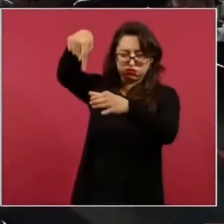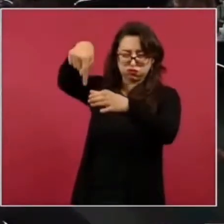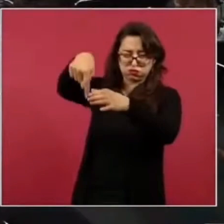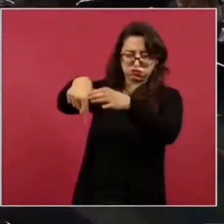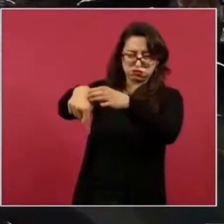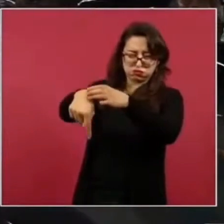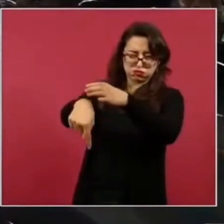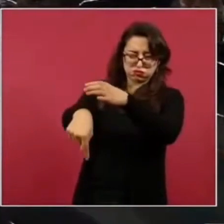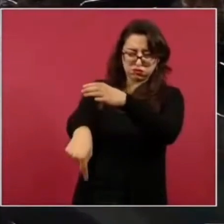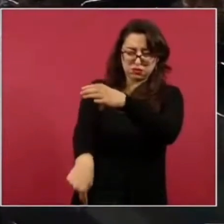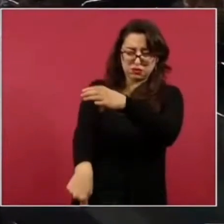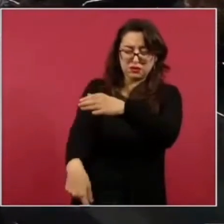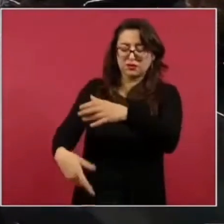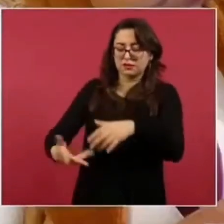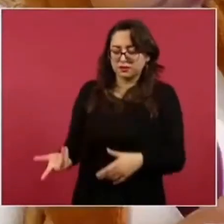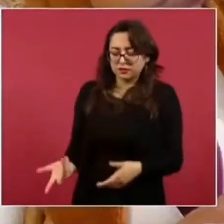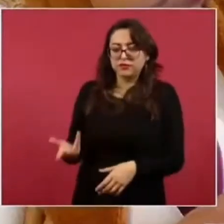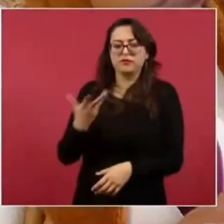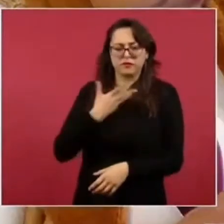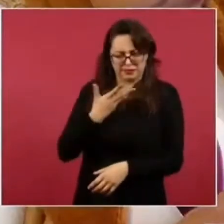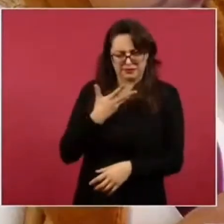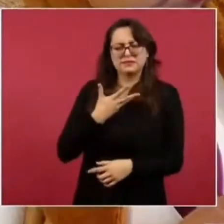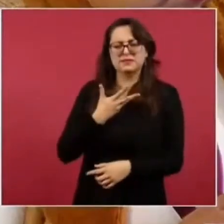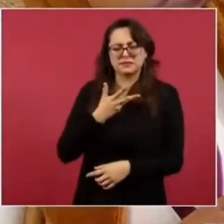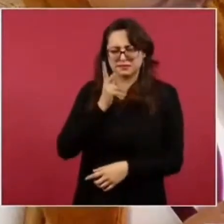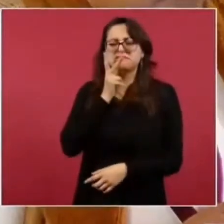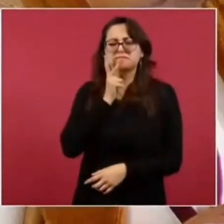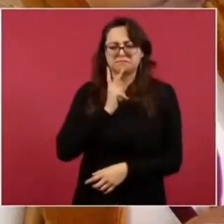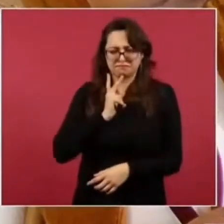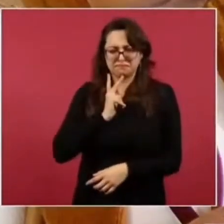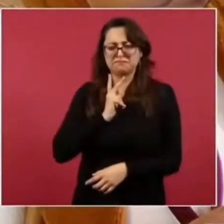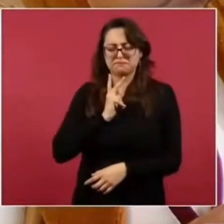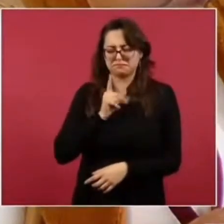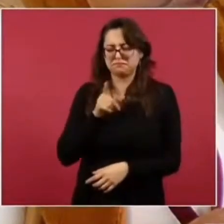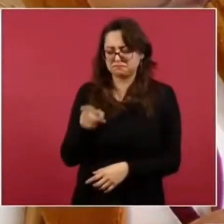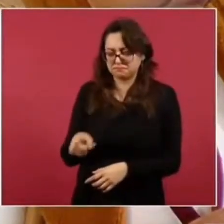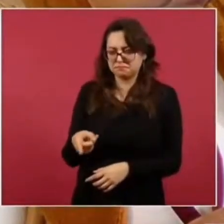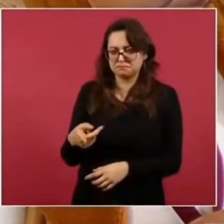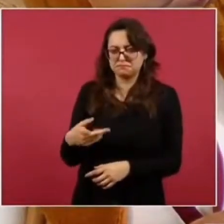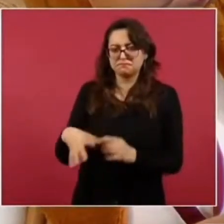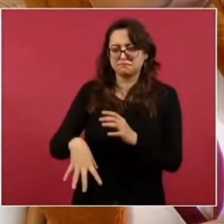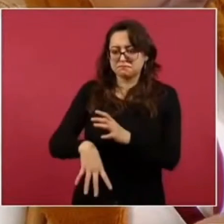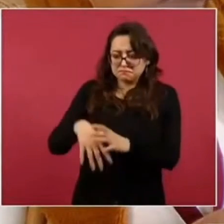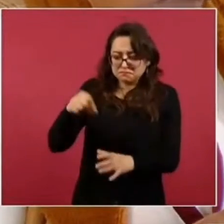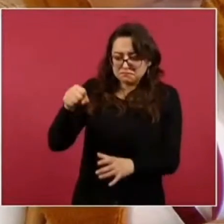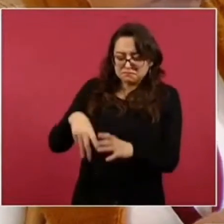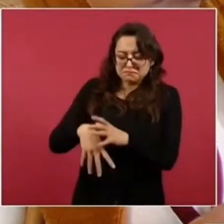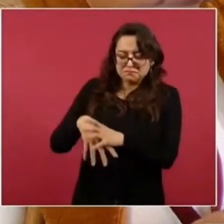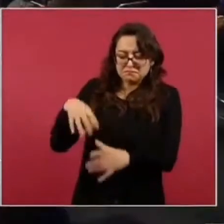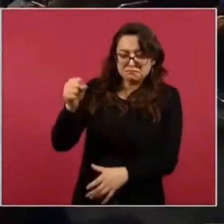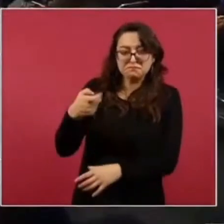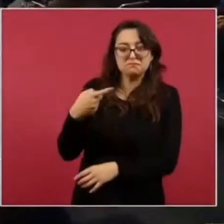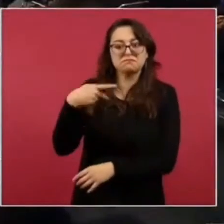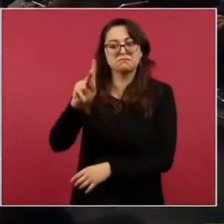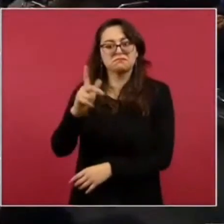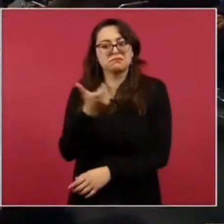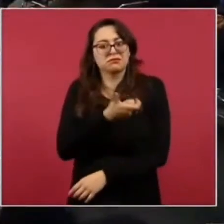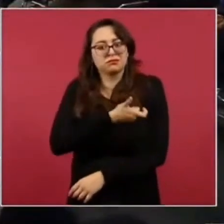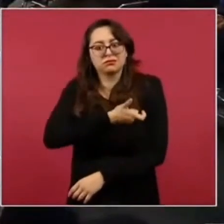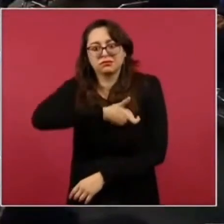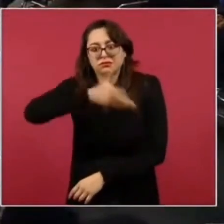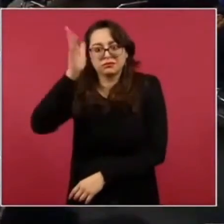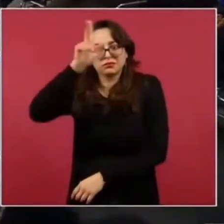con mucha cantidad de crudo. Pero ¿por qué